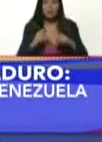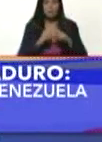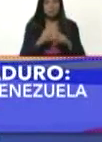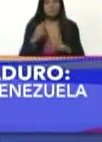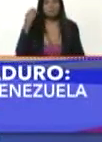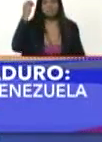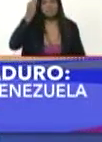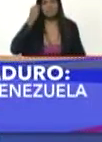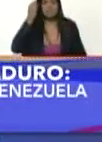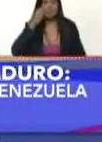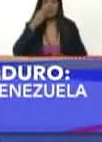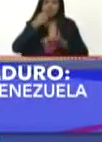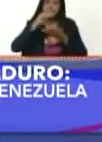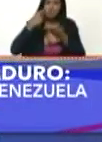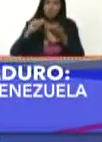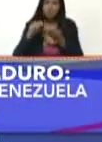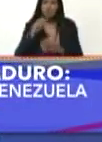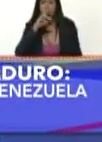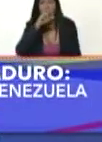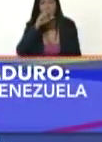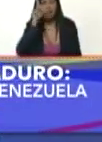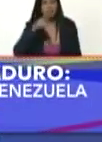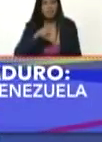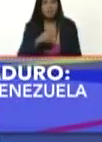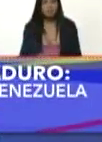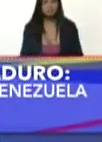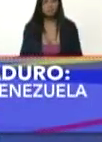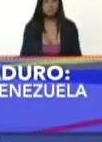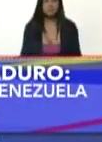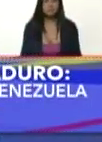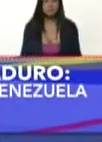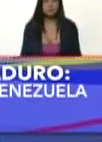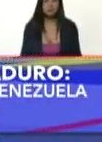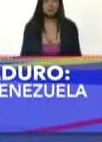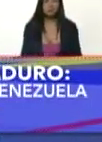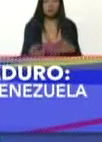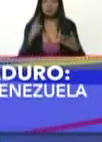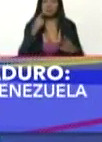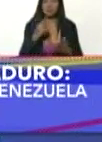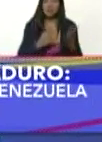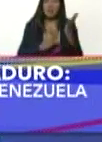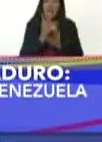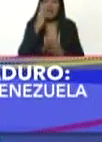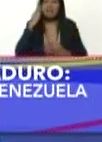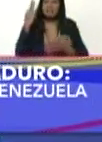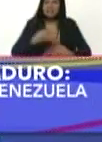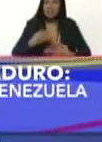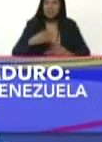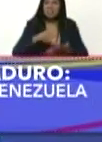pensada, escrita, hablada. Cuando decimos leales siempre,